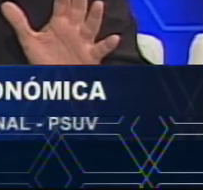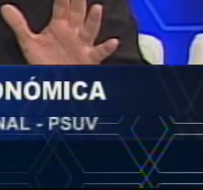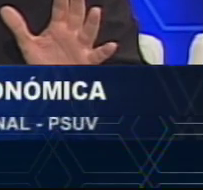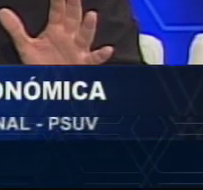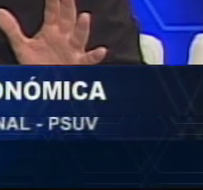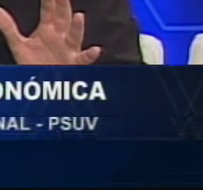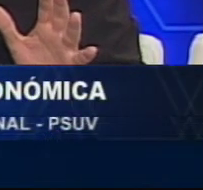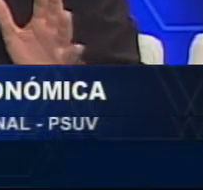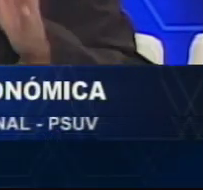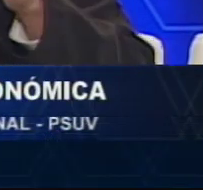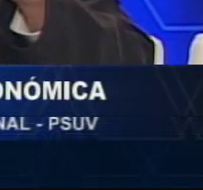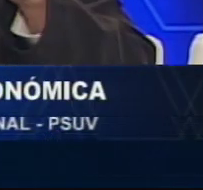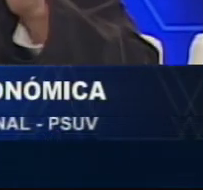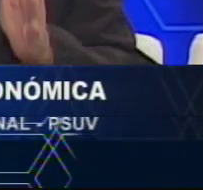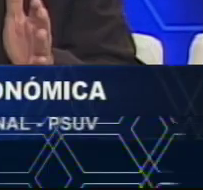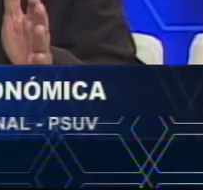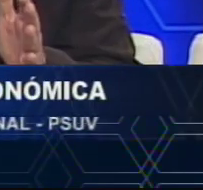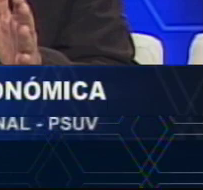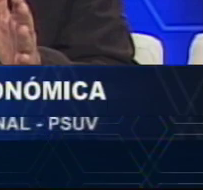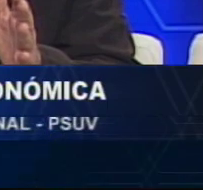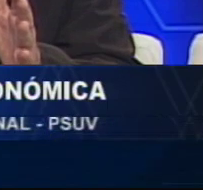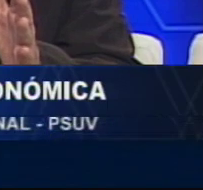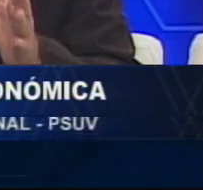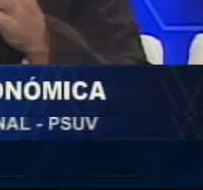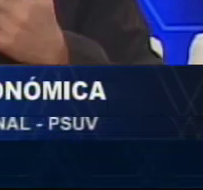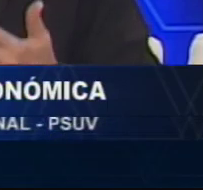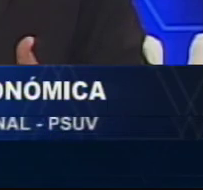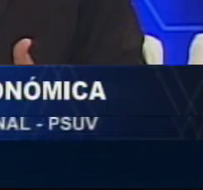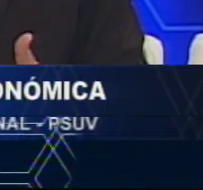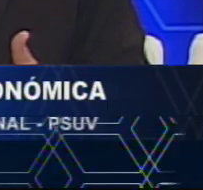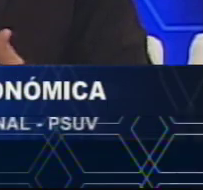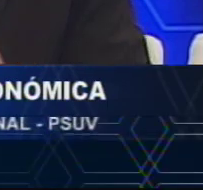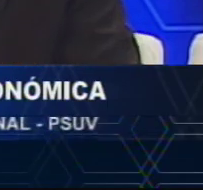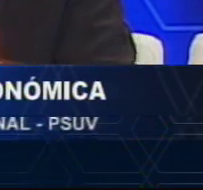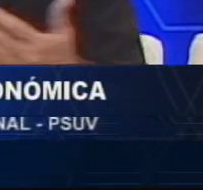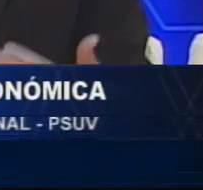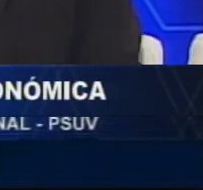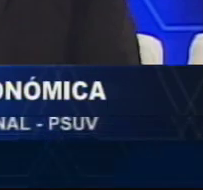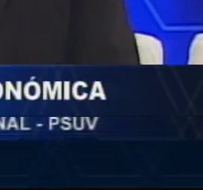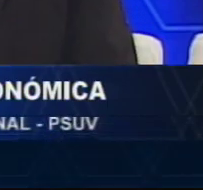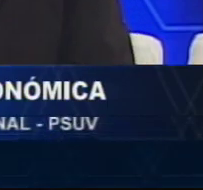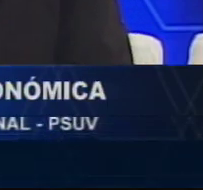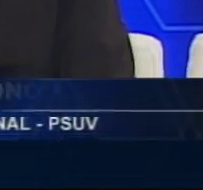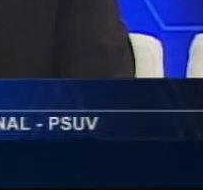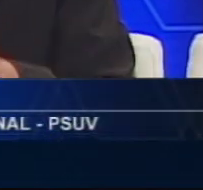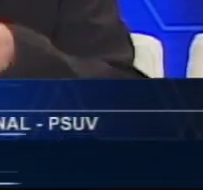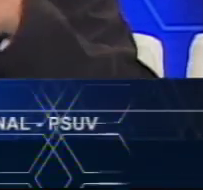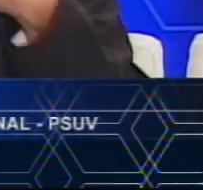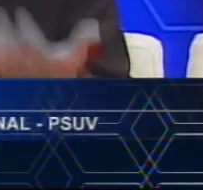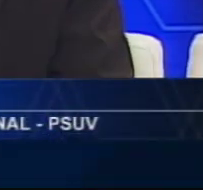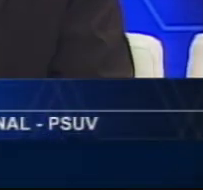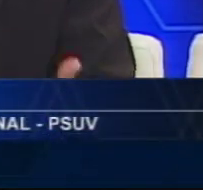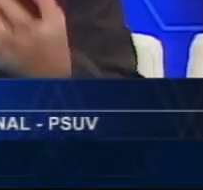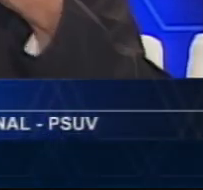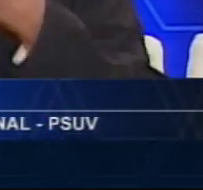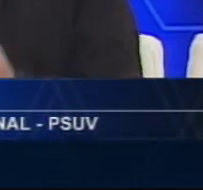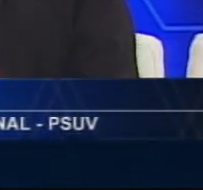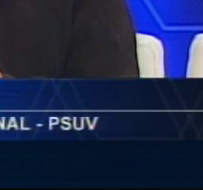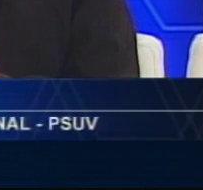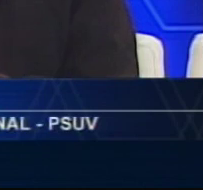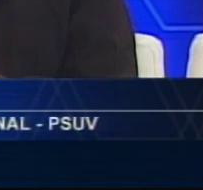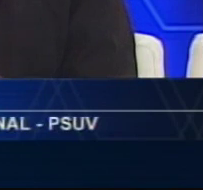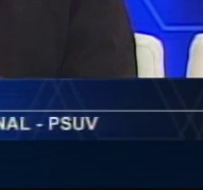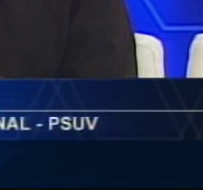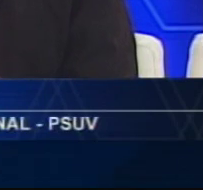Trabajo mancomunado. Diputado Ramón Lobo confía en que medidas económicas anunciadas por el gobierno ayudarán a solventar la crisis